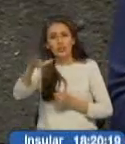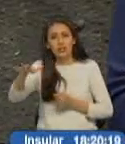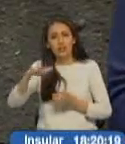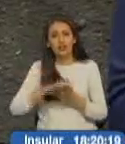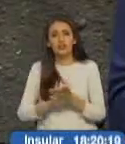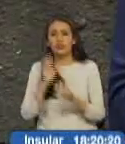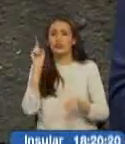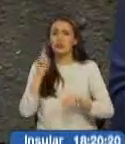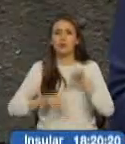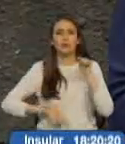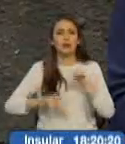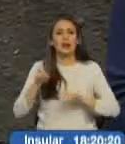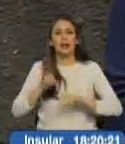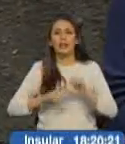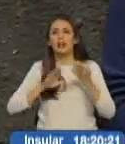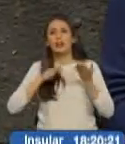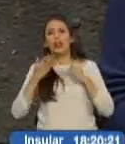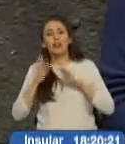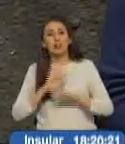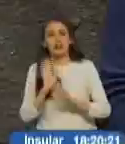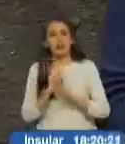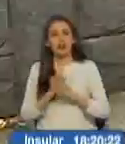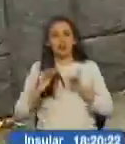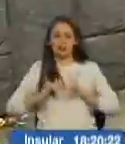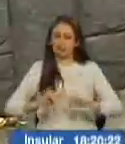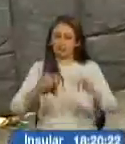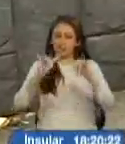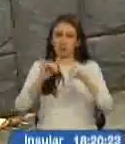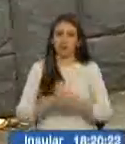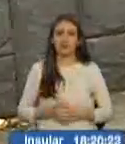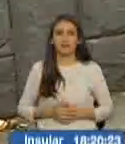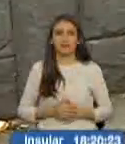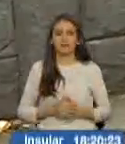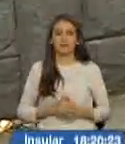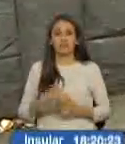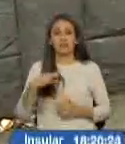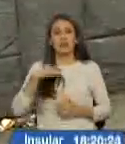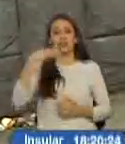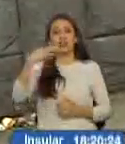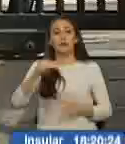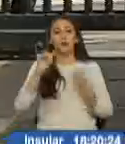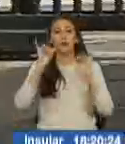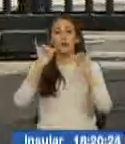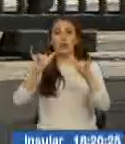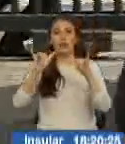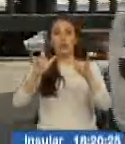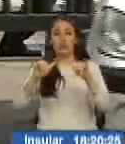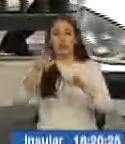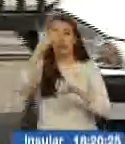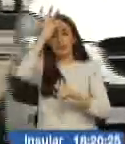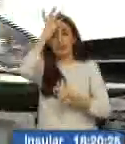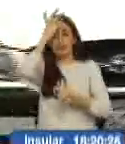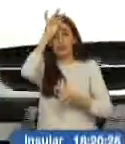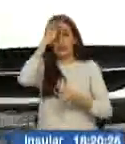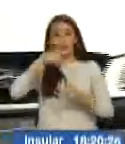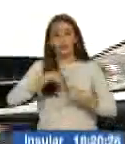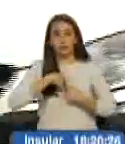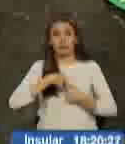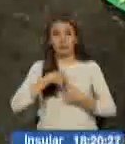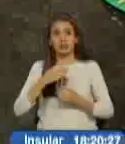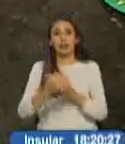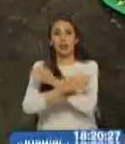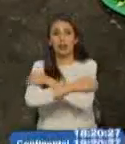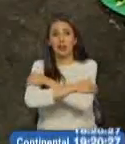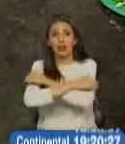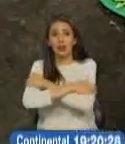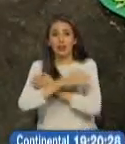Dios puede hacer lo que él hizo en este país. Y dicen que su voluntad será permanecer aquí hasta que sea dado de alta y hacerle llegar